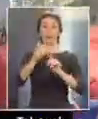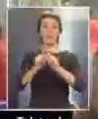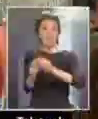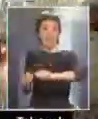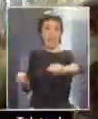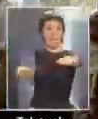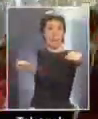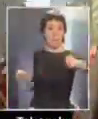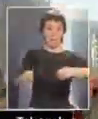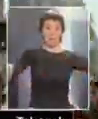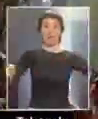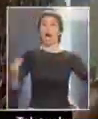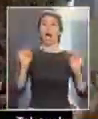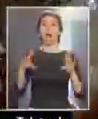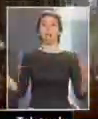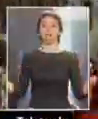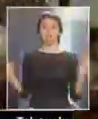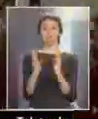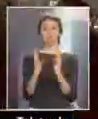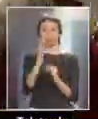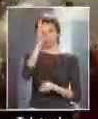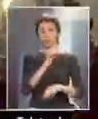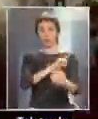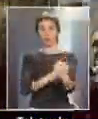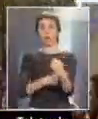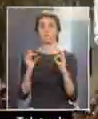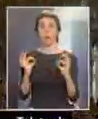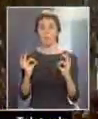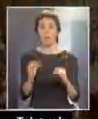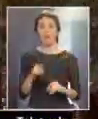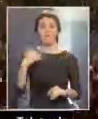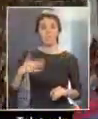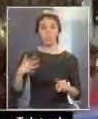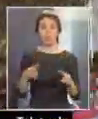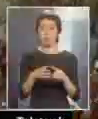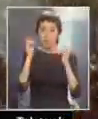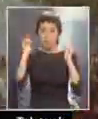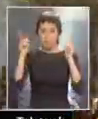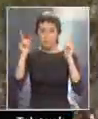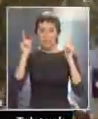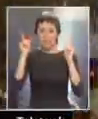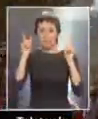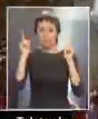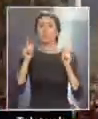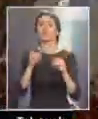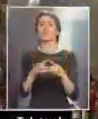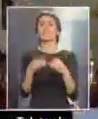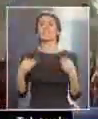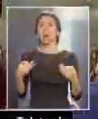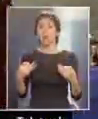inmediatamente reprimido por personal de fuerzas especiales. Hay que decir que había un importante contingente de carabineros encargados de la